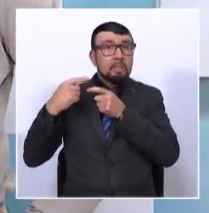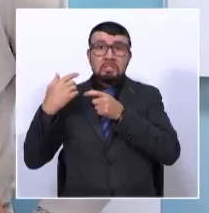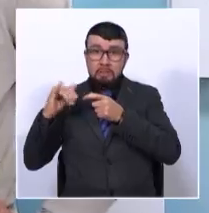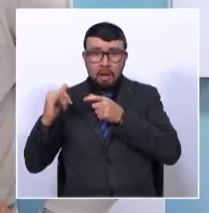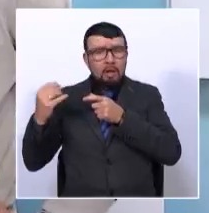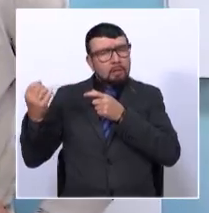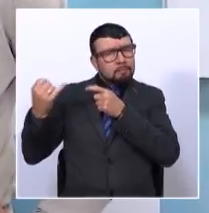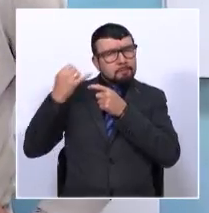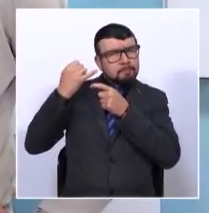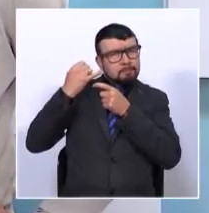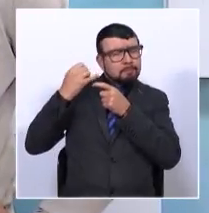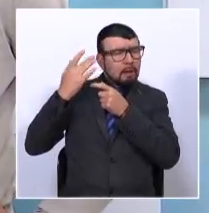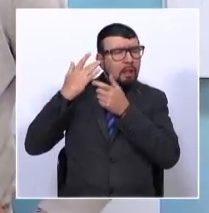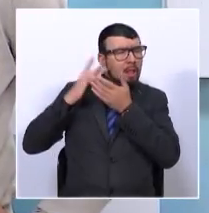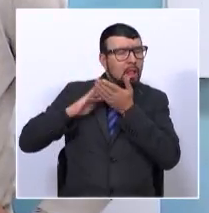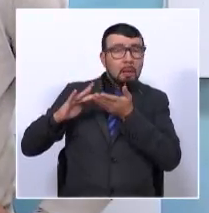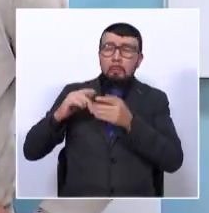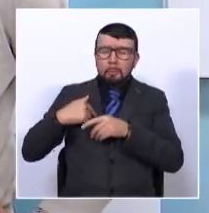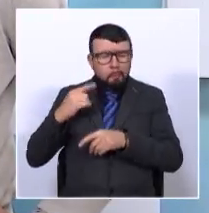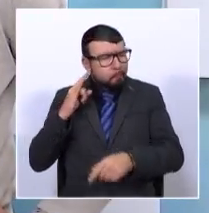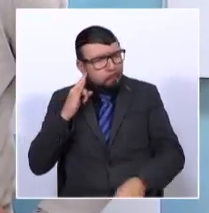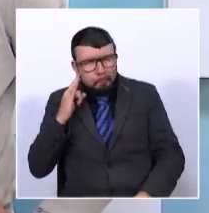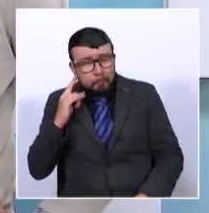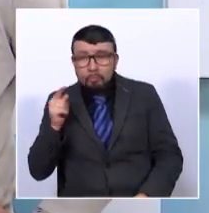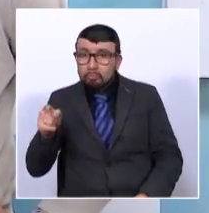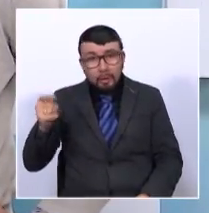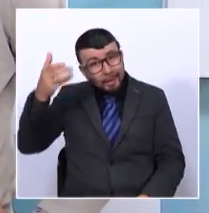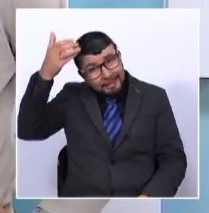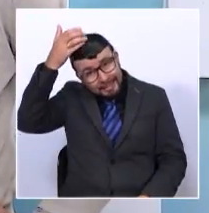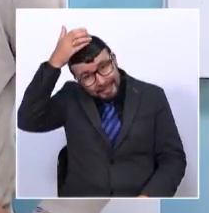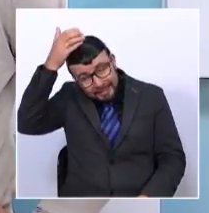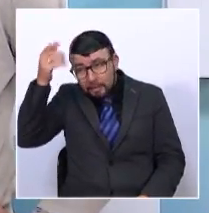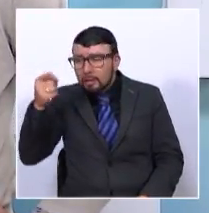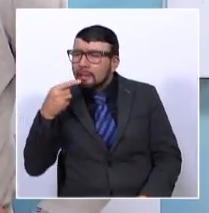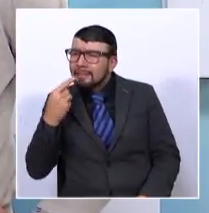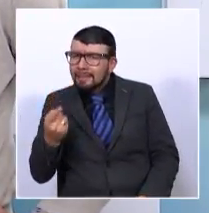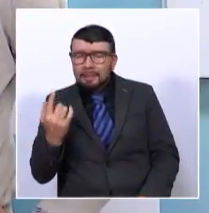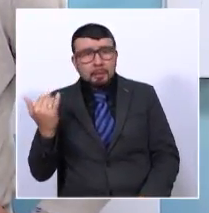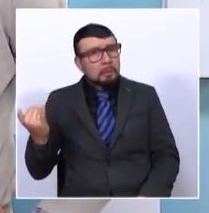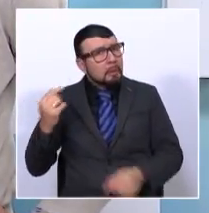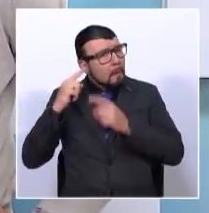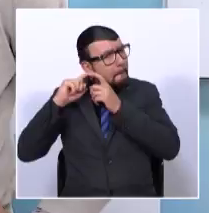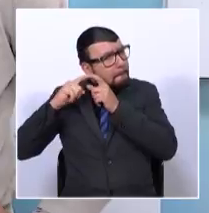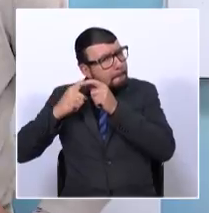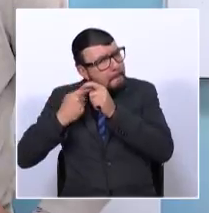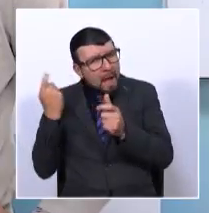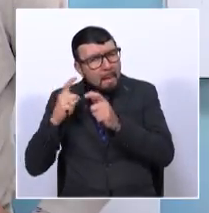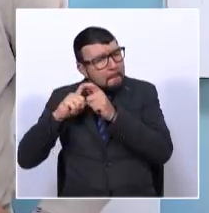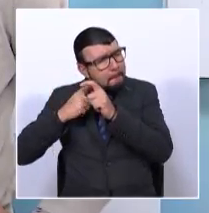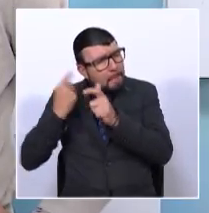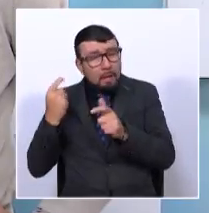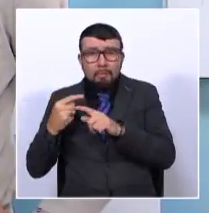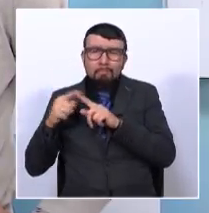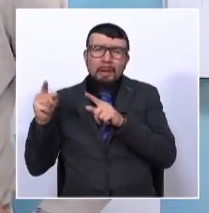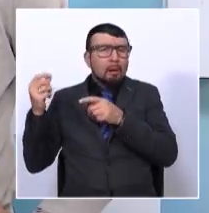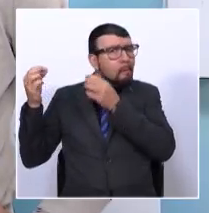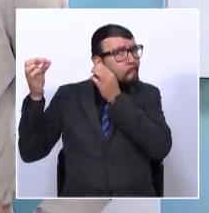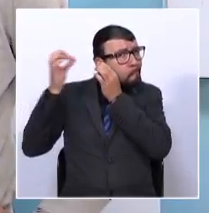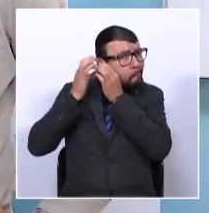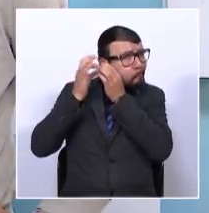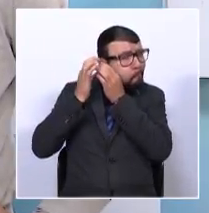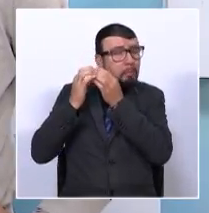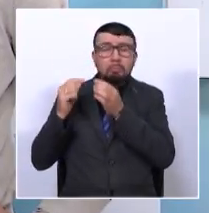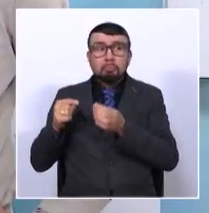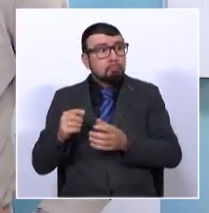oído, pero no escucho, porque la enfermera que me dice que no me sale más, pero que tengo un tapón y que no puede